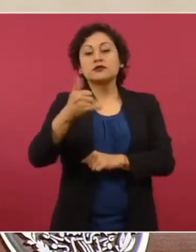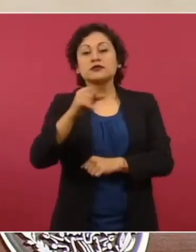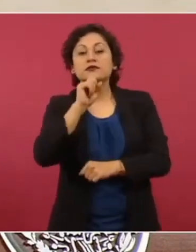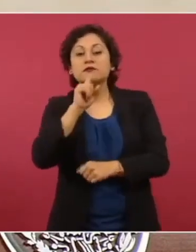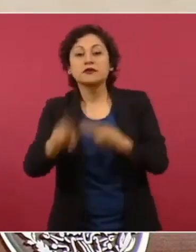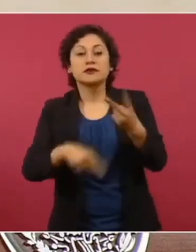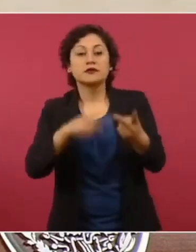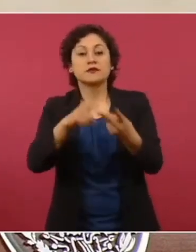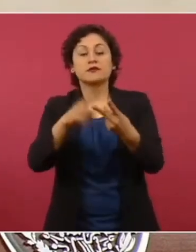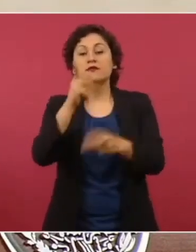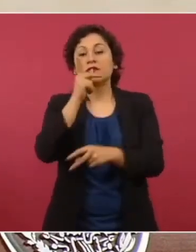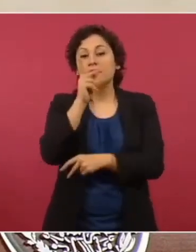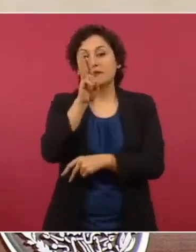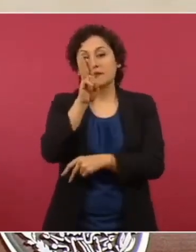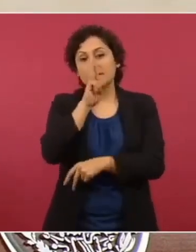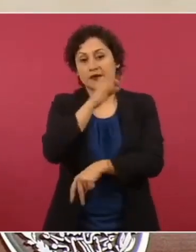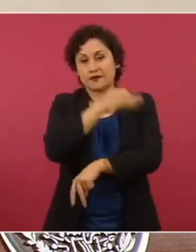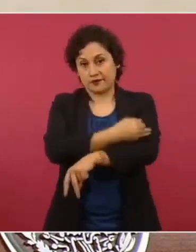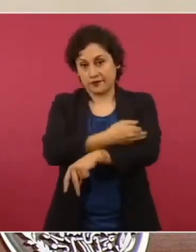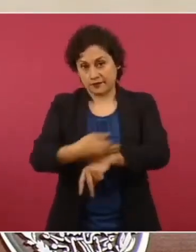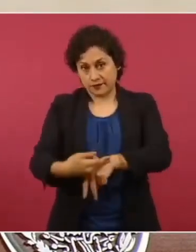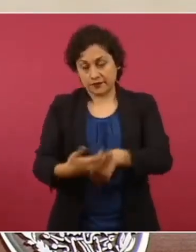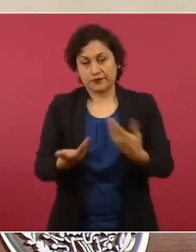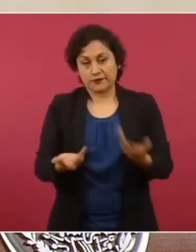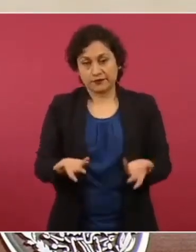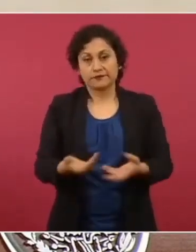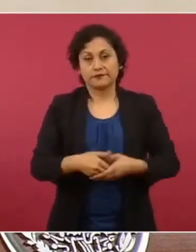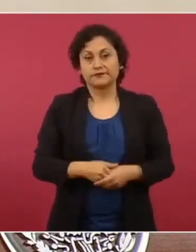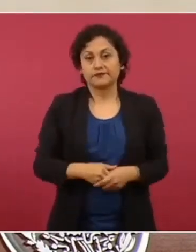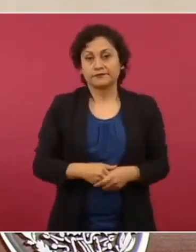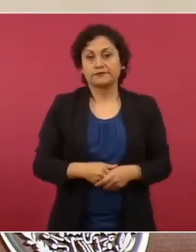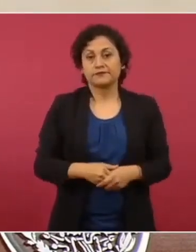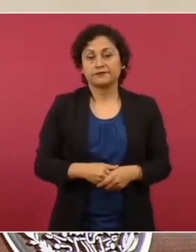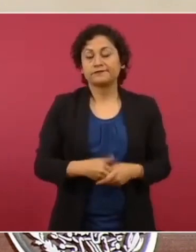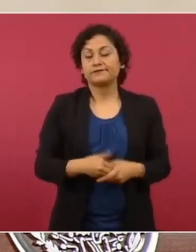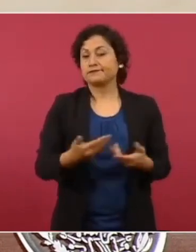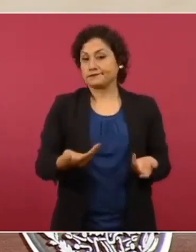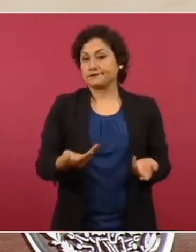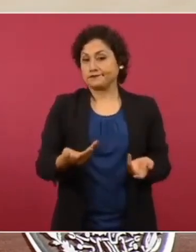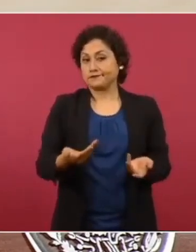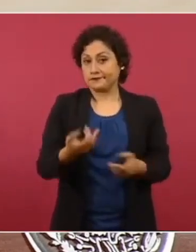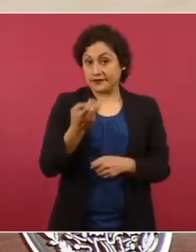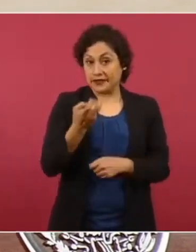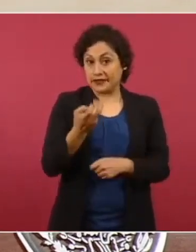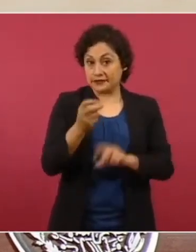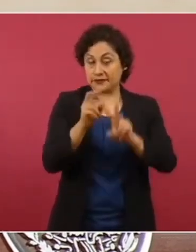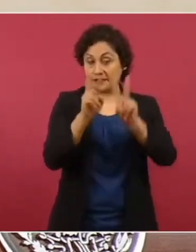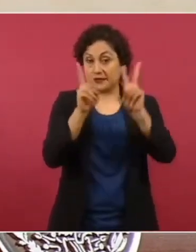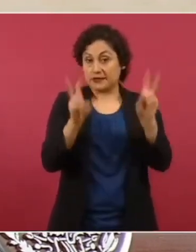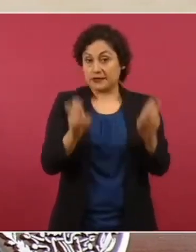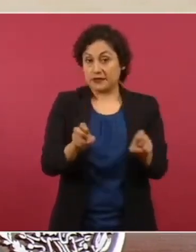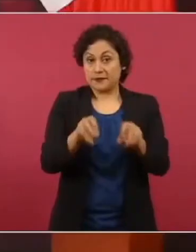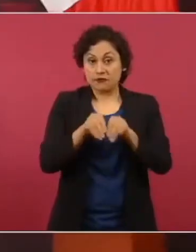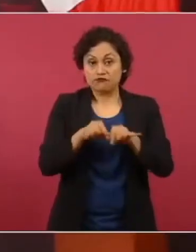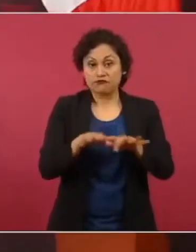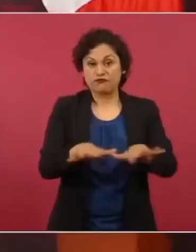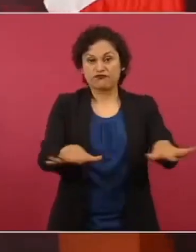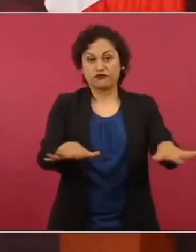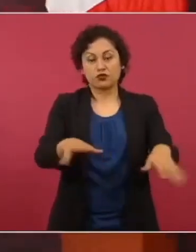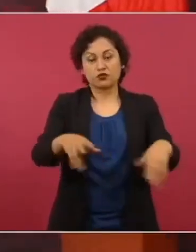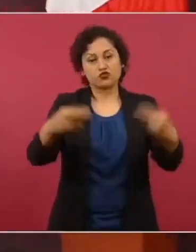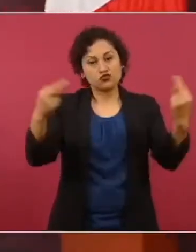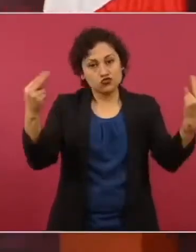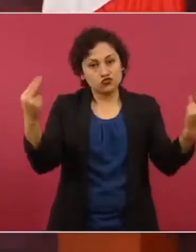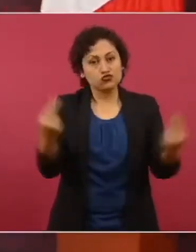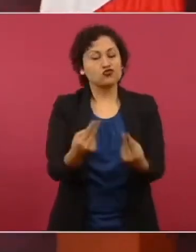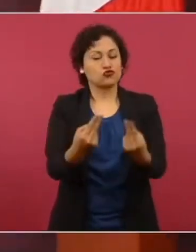familia. Hay necesidad de informar